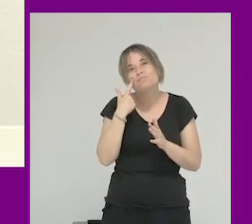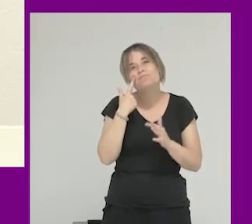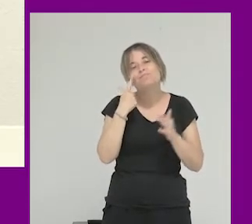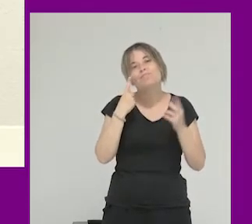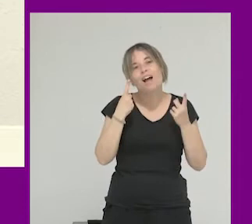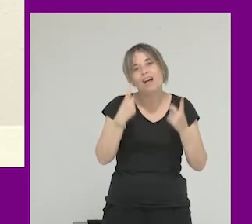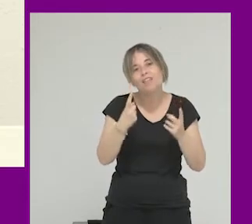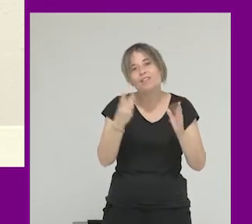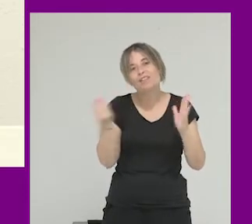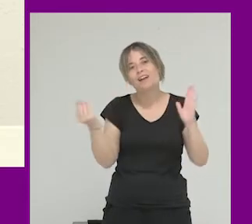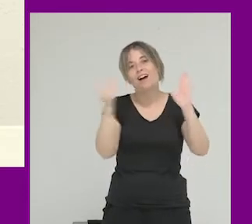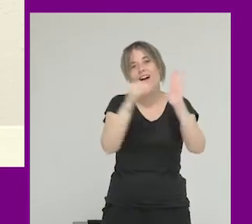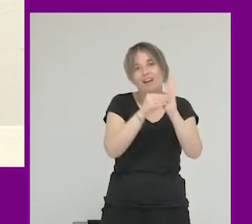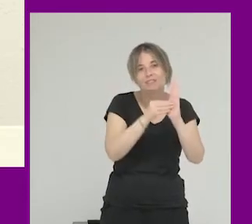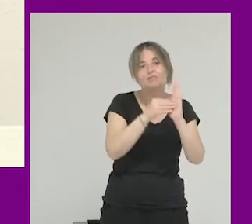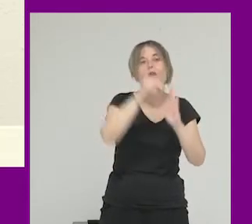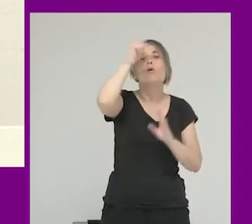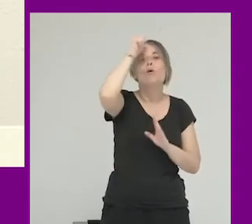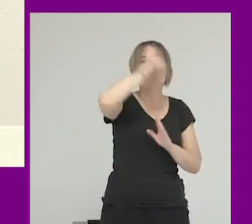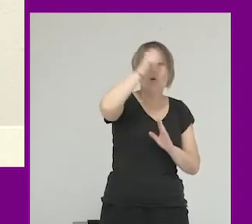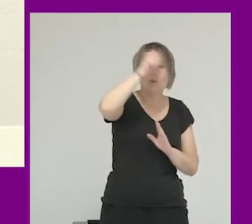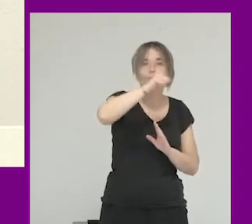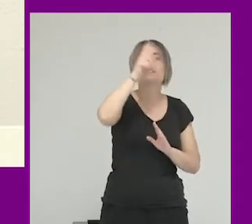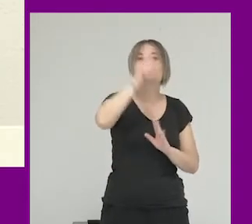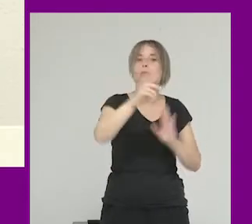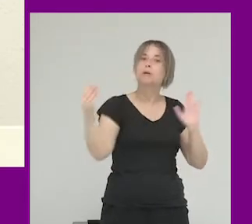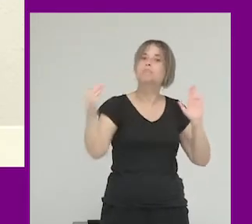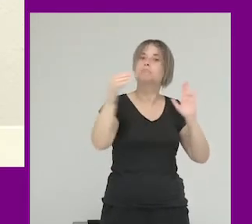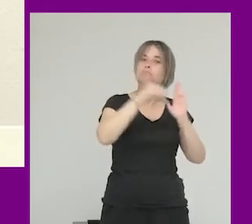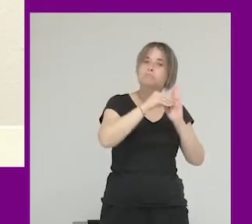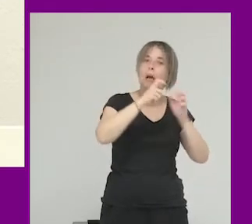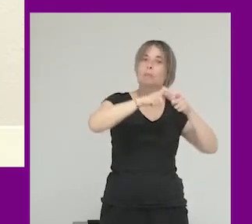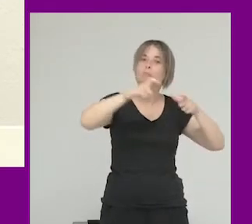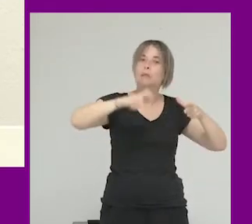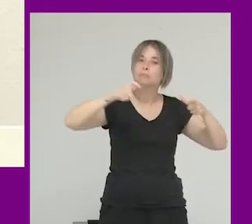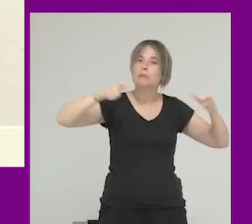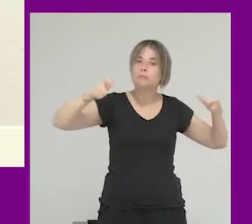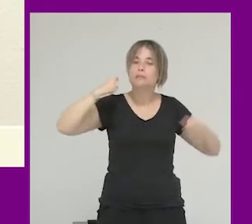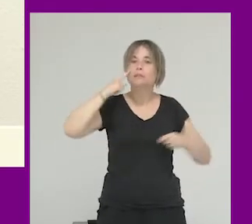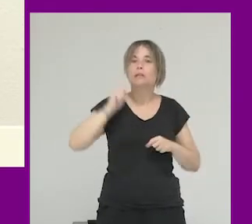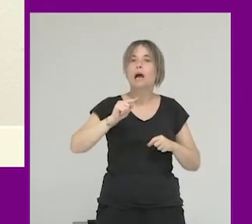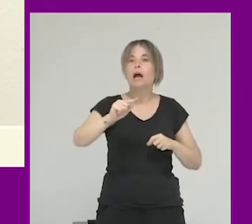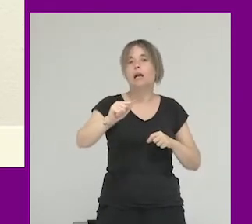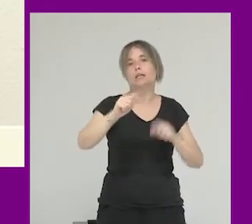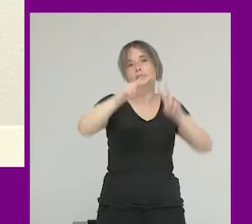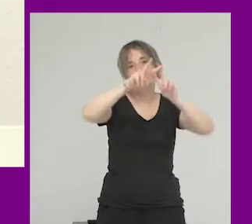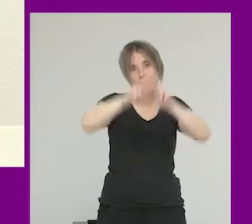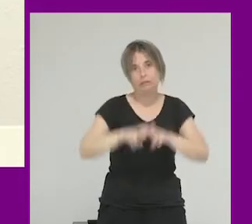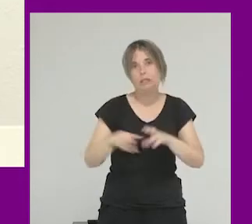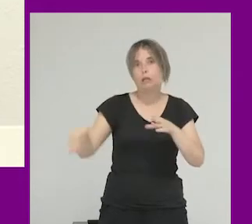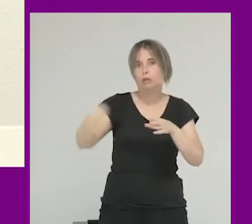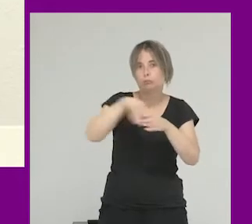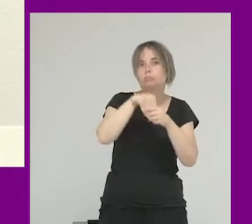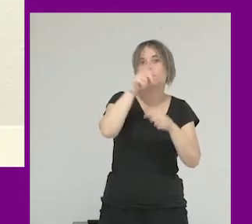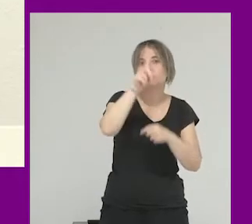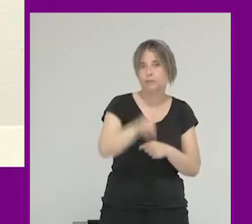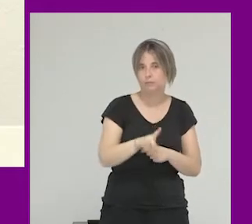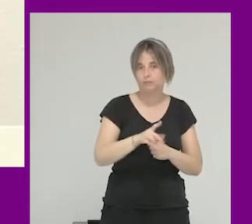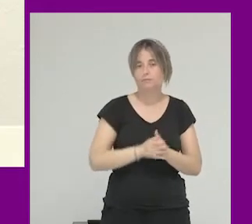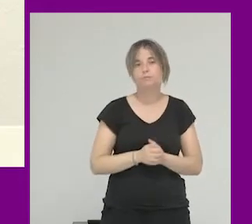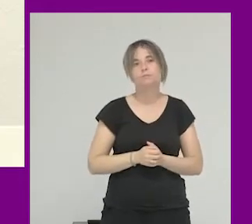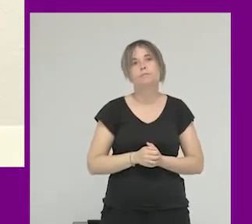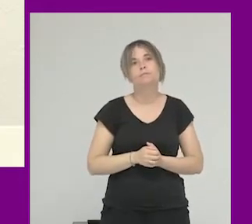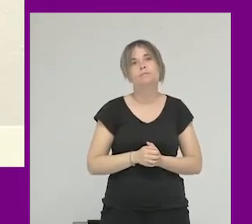también que incorporar y que los hombres se fueran incorporando a ese tipo de investigaciones. Otra de